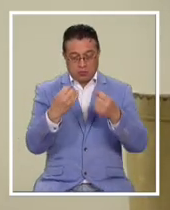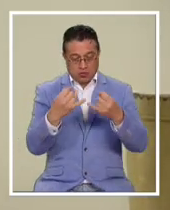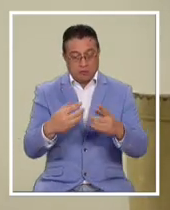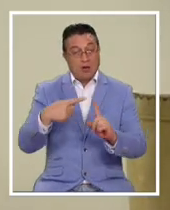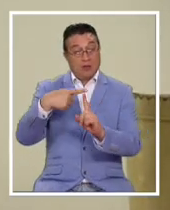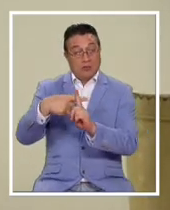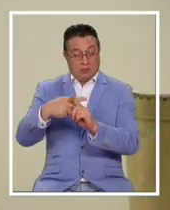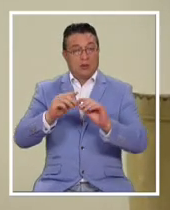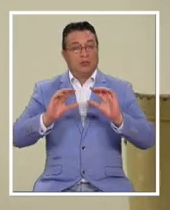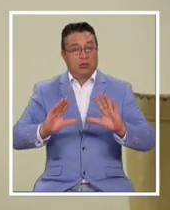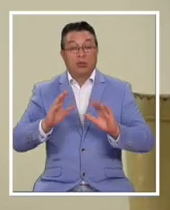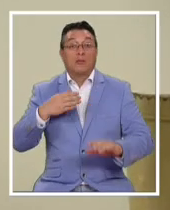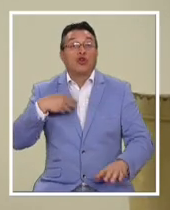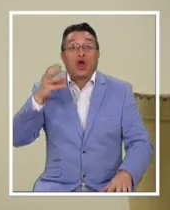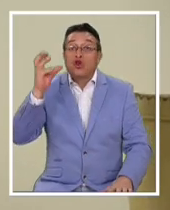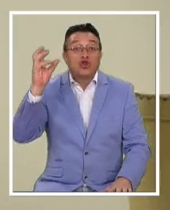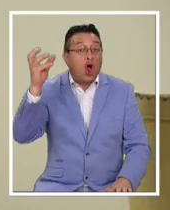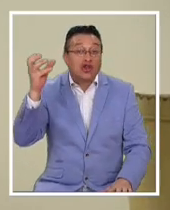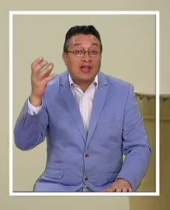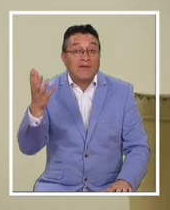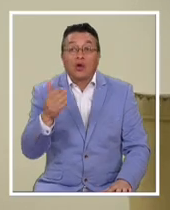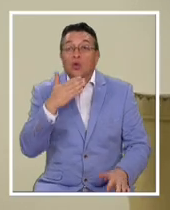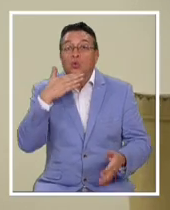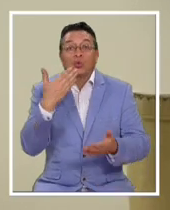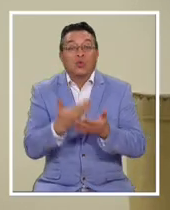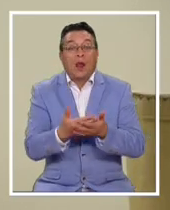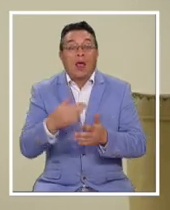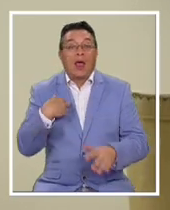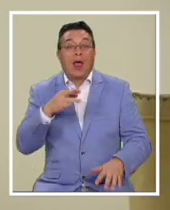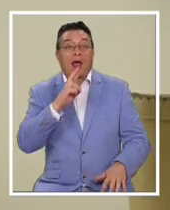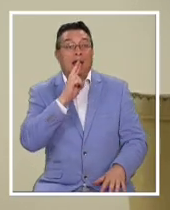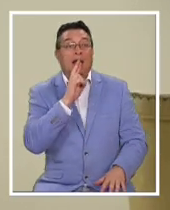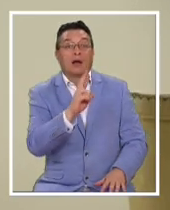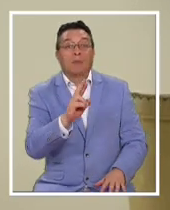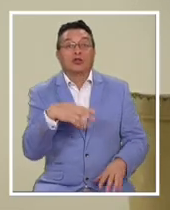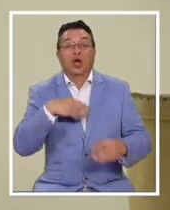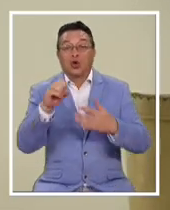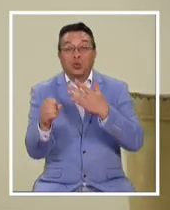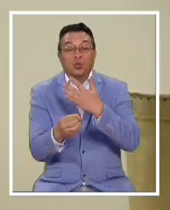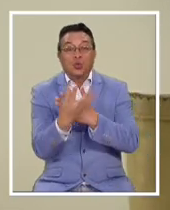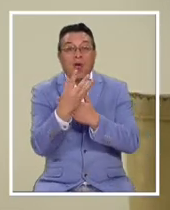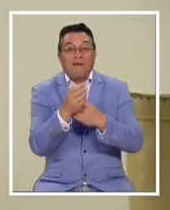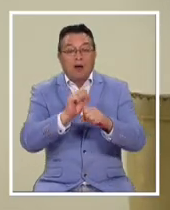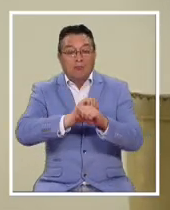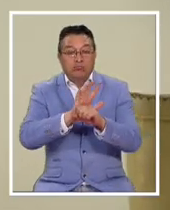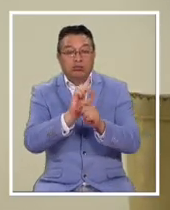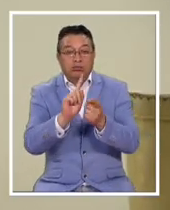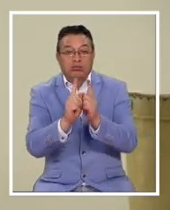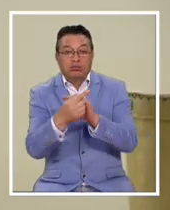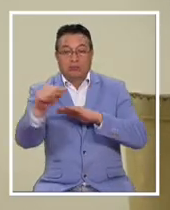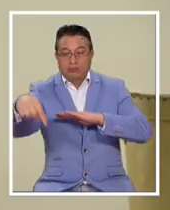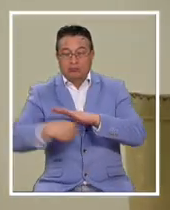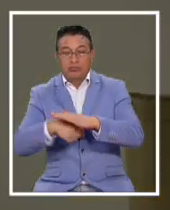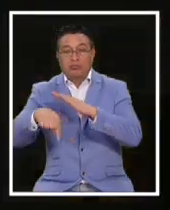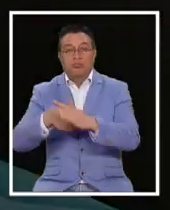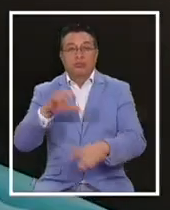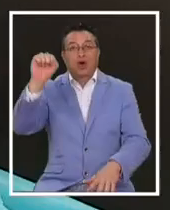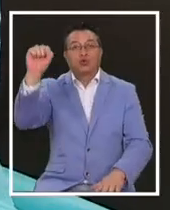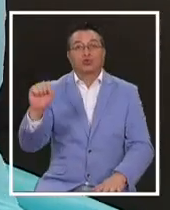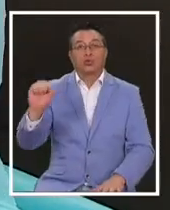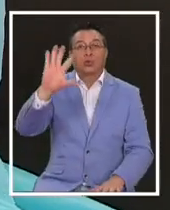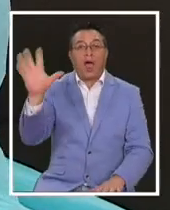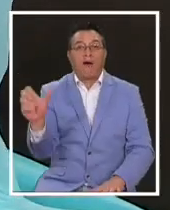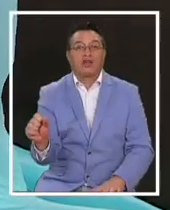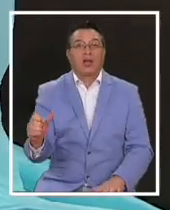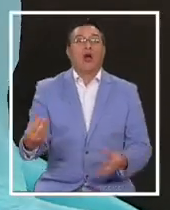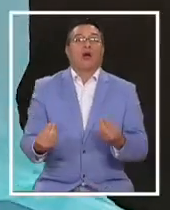números, ya que no sabemos cuál va a ser la respuesta a las nuevas variantes que están ingresando a nuestro país, como la sudafricana. Una vez